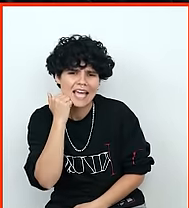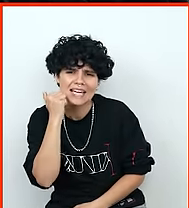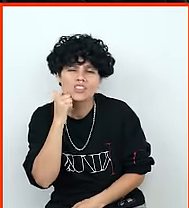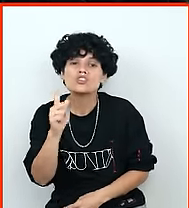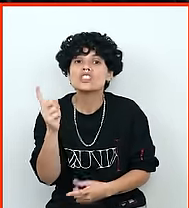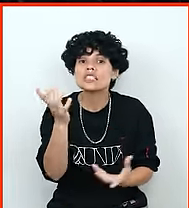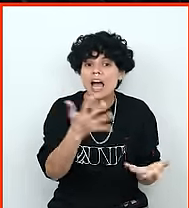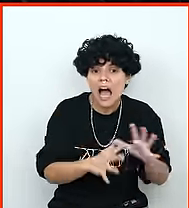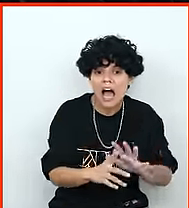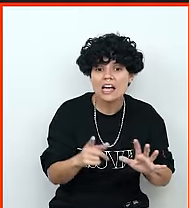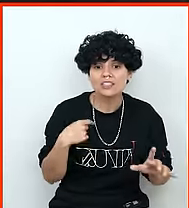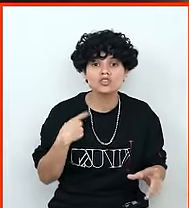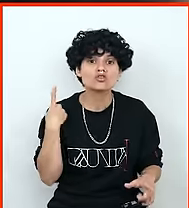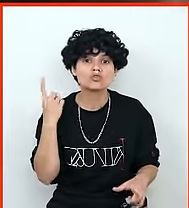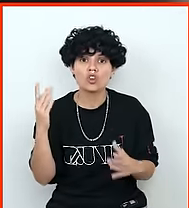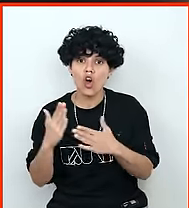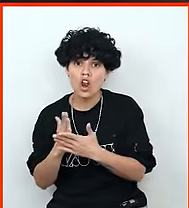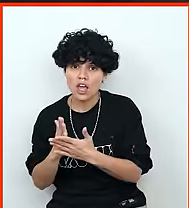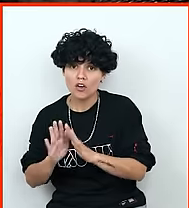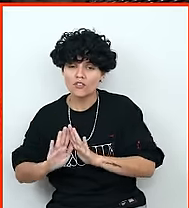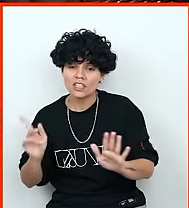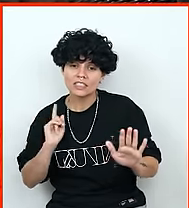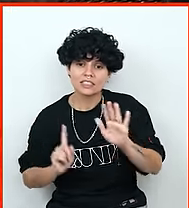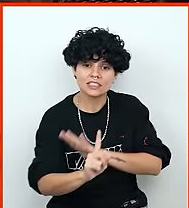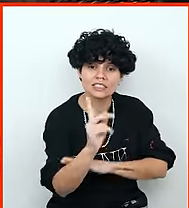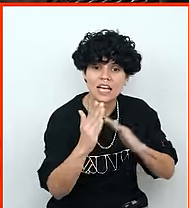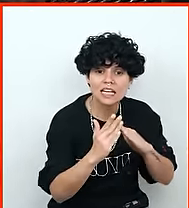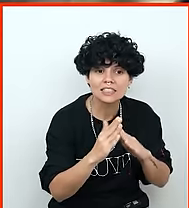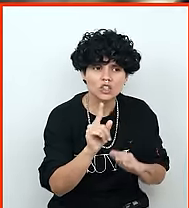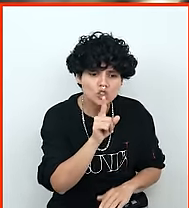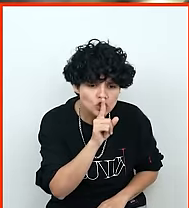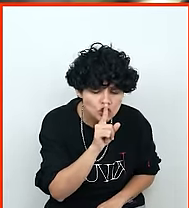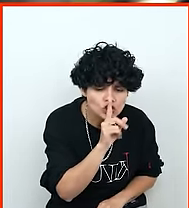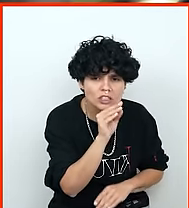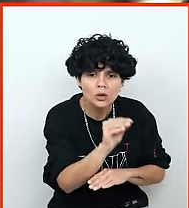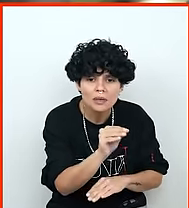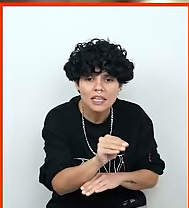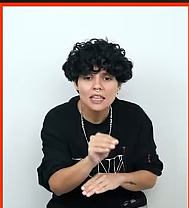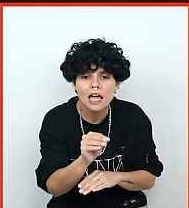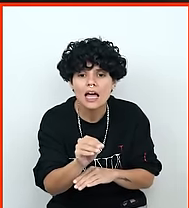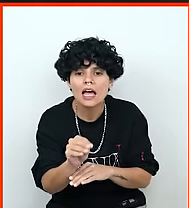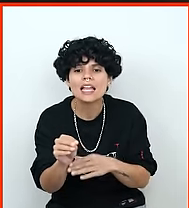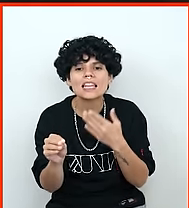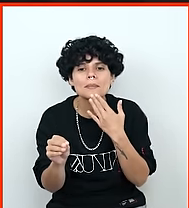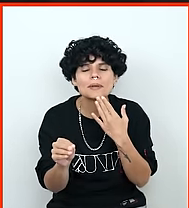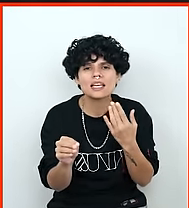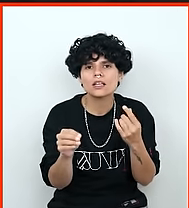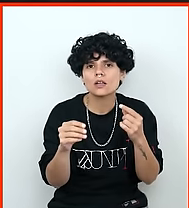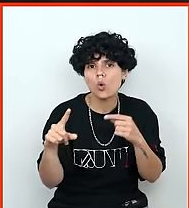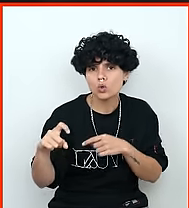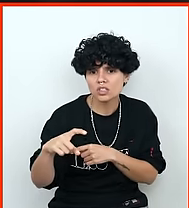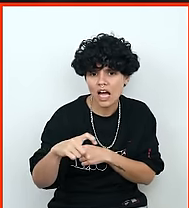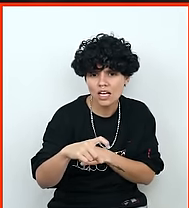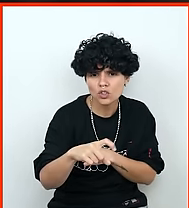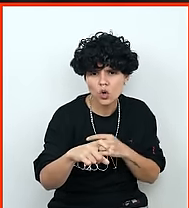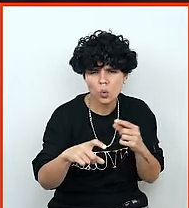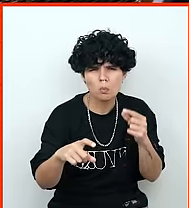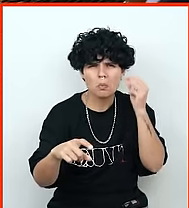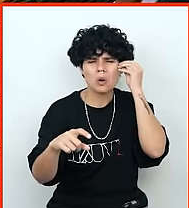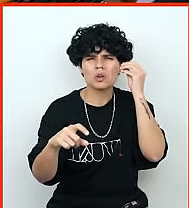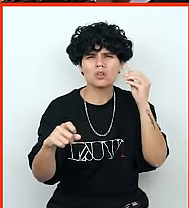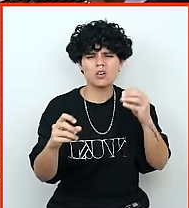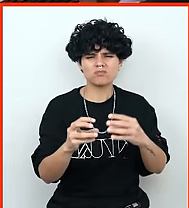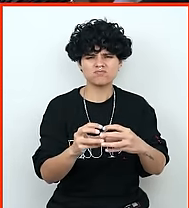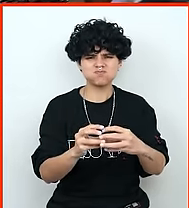paloma. Sí. No, pues yo llegaba y les daba comida, ¿cachai? Y trataba de que no me tiraran mucho ruido. ¿Pancito? Claro, pancito. Gusanos. Agarraba unos gusanos guatones